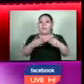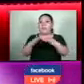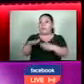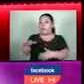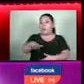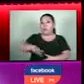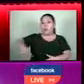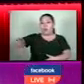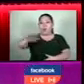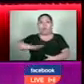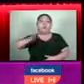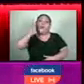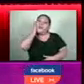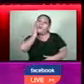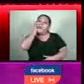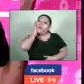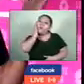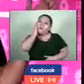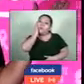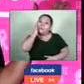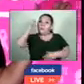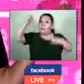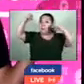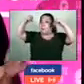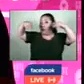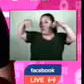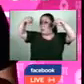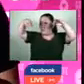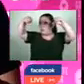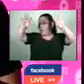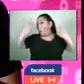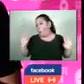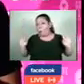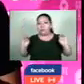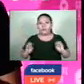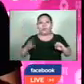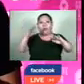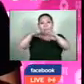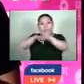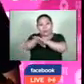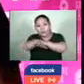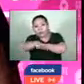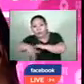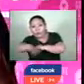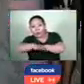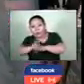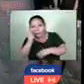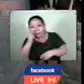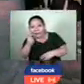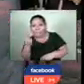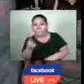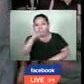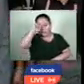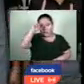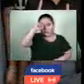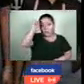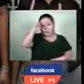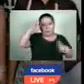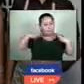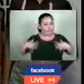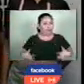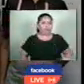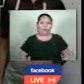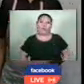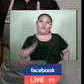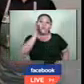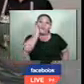vestirá de un color rosa. Desde la iluminación hasta adentro van a ver a nuestros asociados con mandiles y